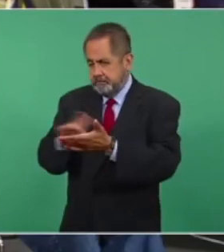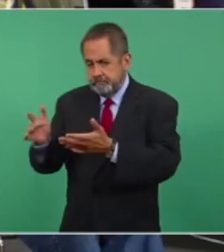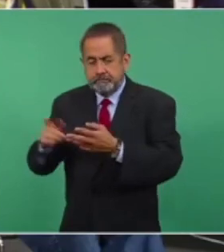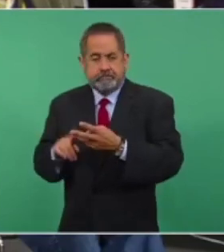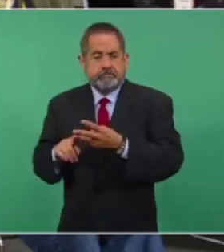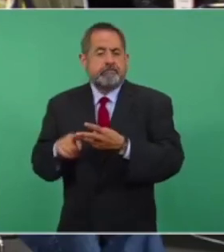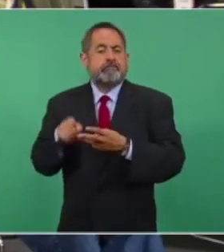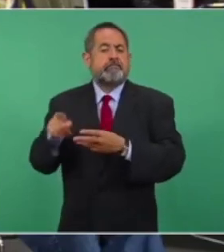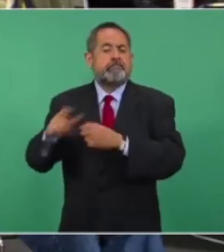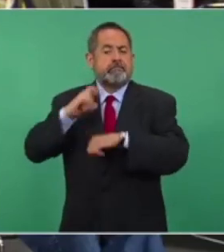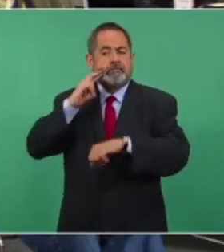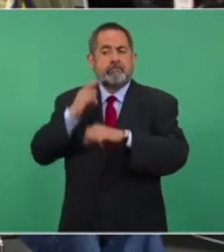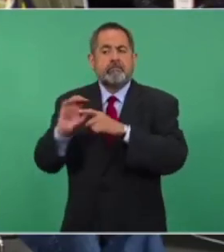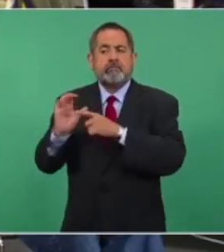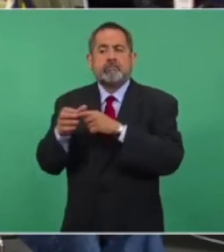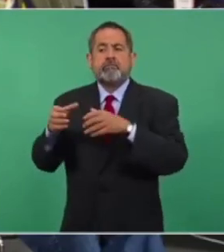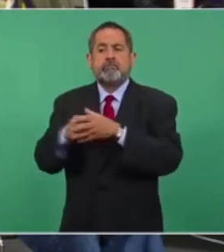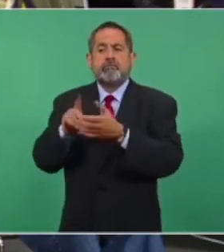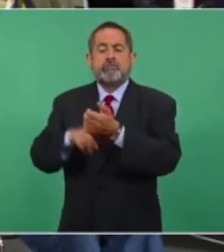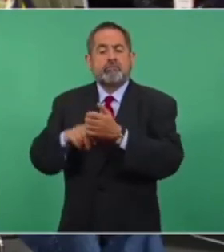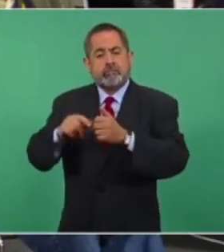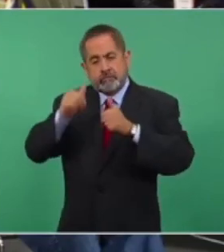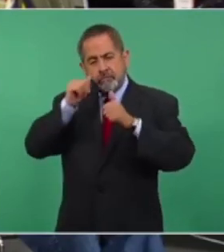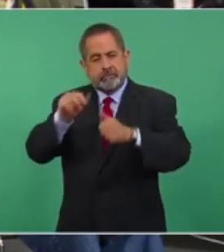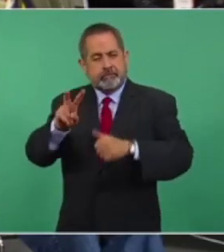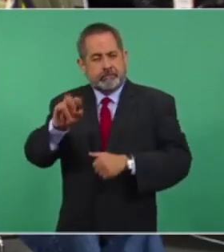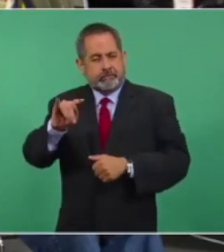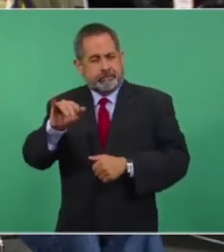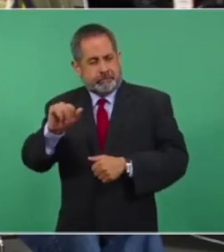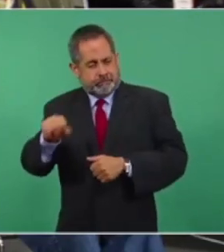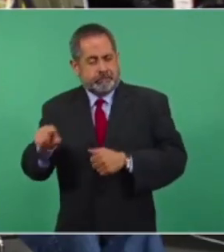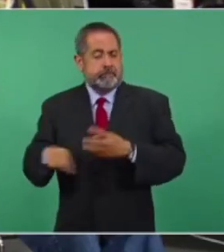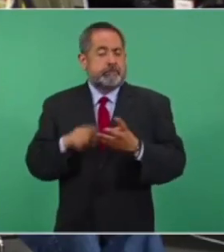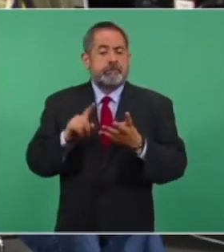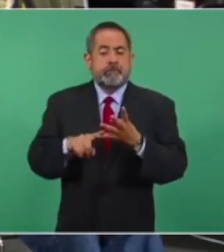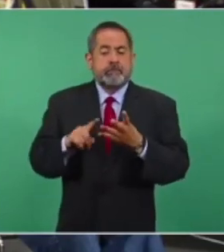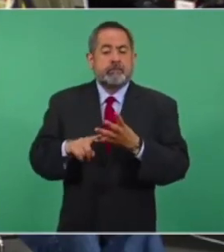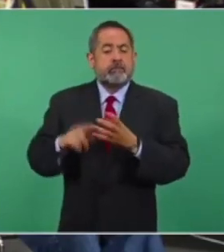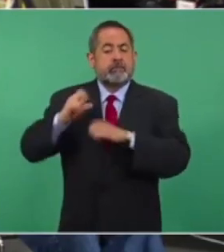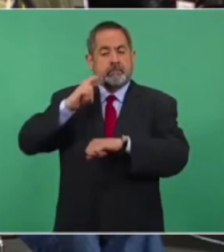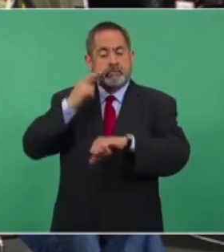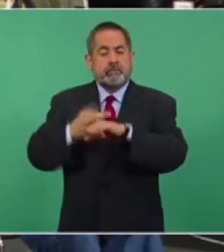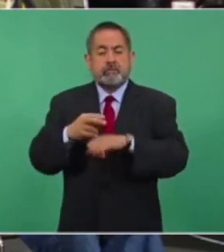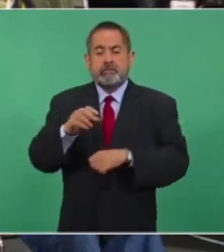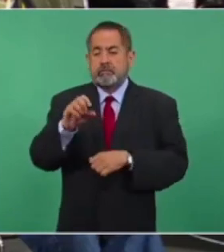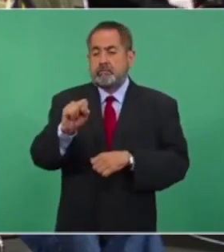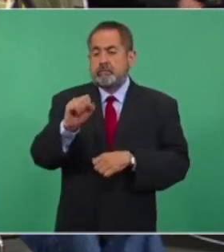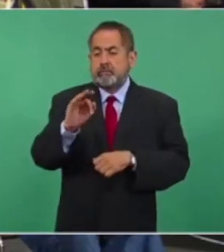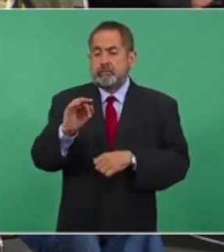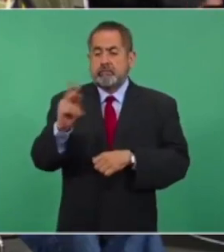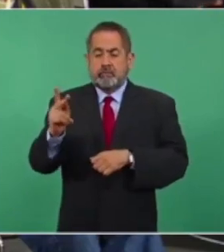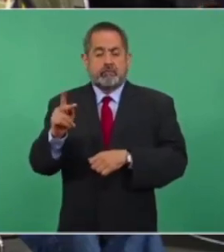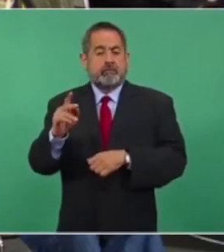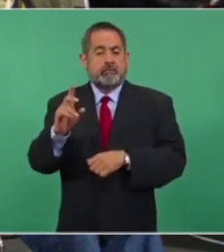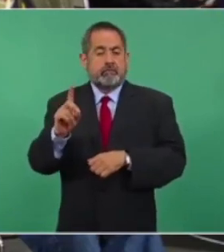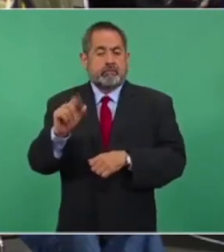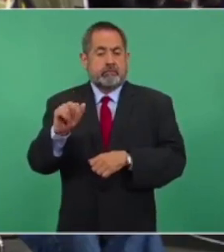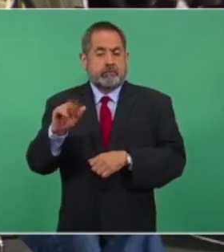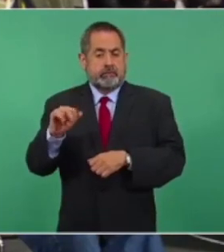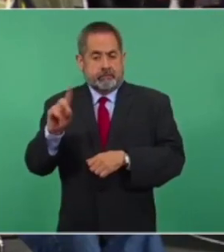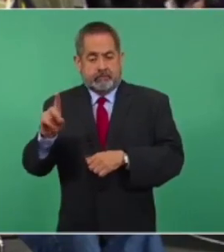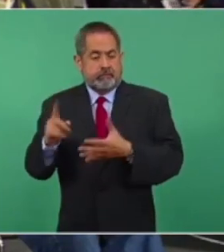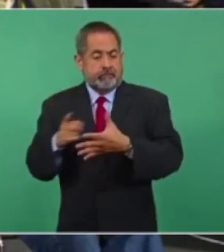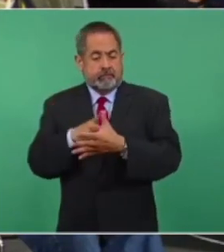la Comisión Ejecutiva de Atención a Víctimas, al comisario de la Función Pública David Salinas y al contralor de